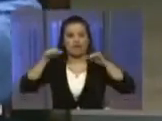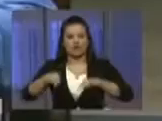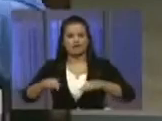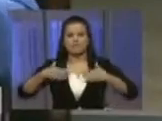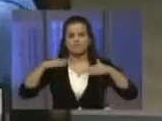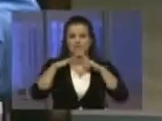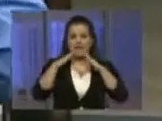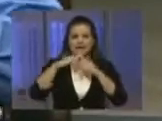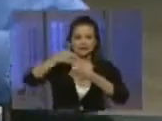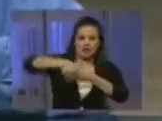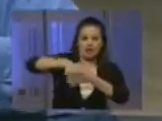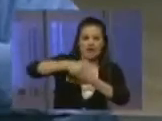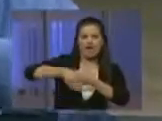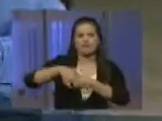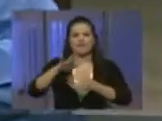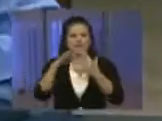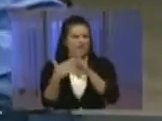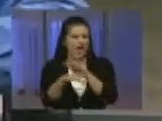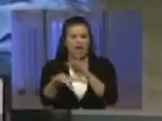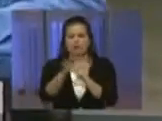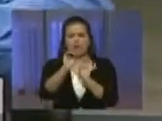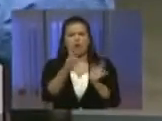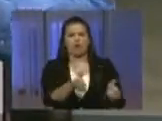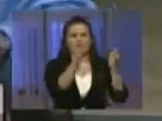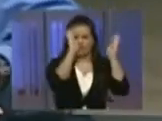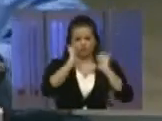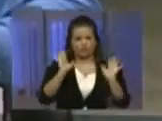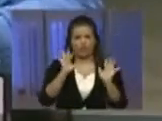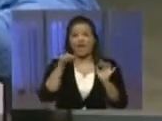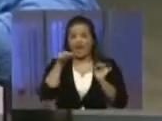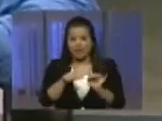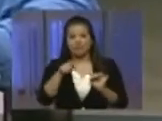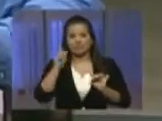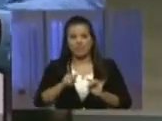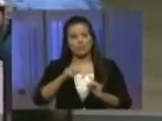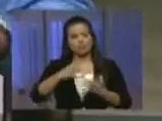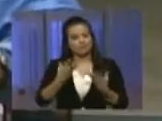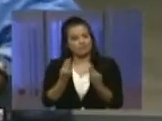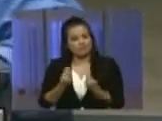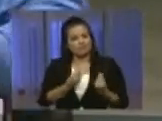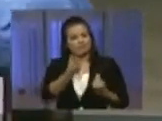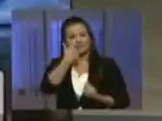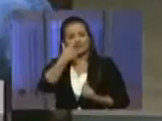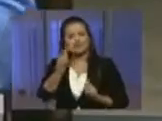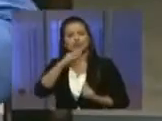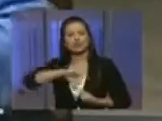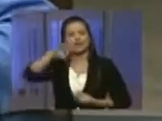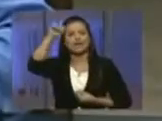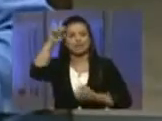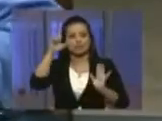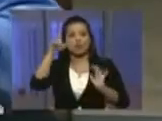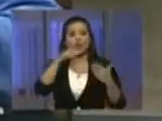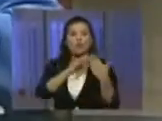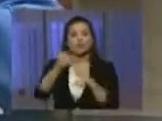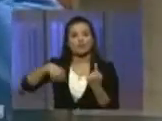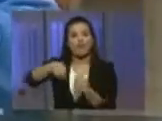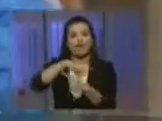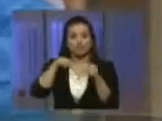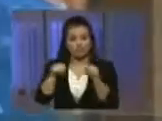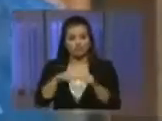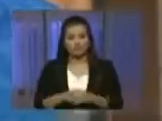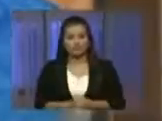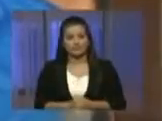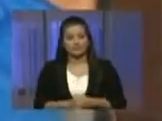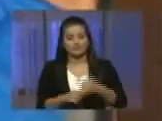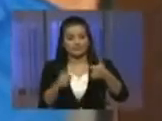su comunidad en el barrio en el urbanismo socialismo territorial comunitario comunal una